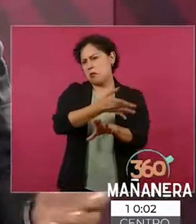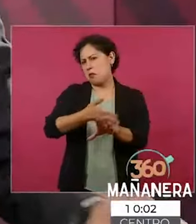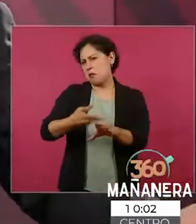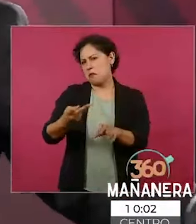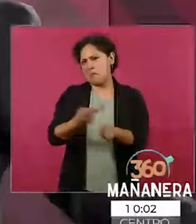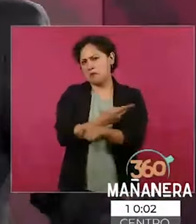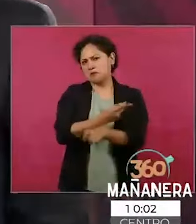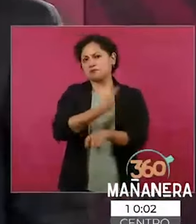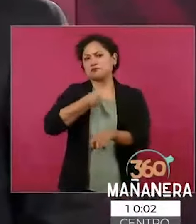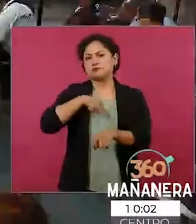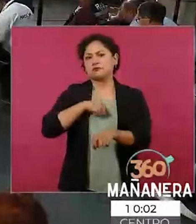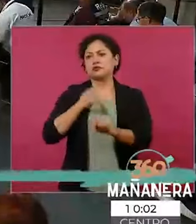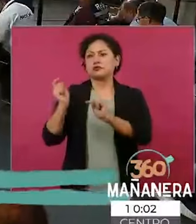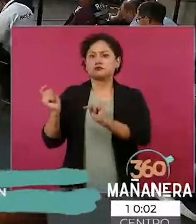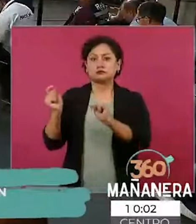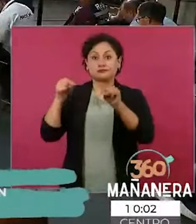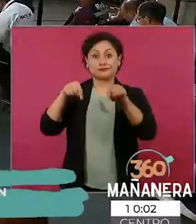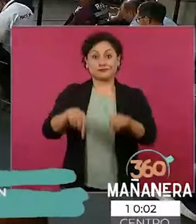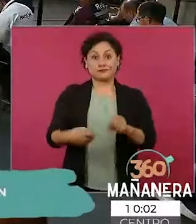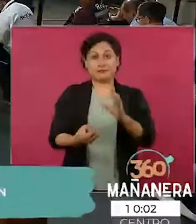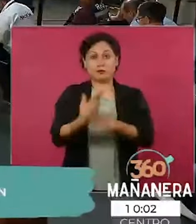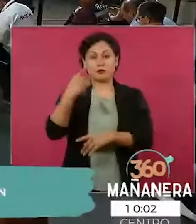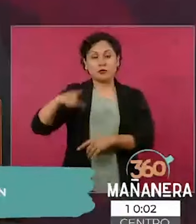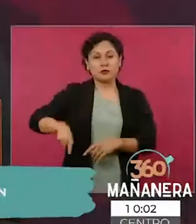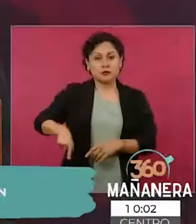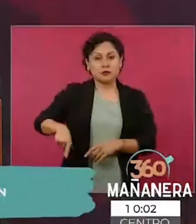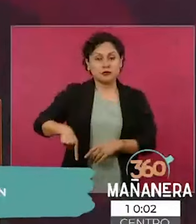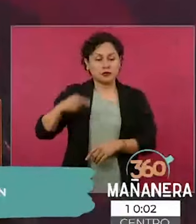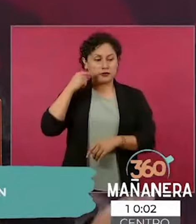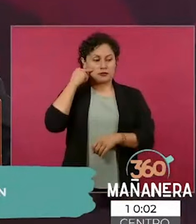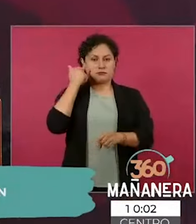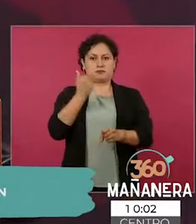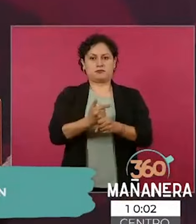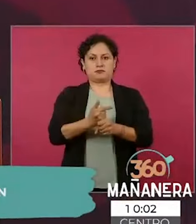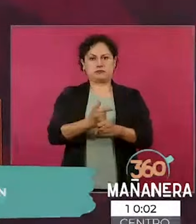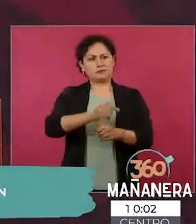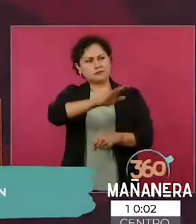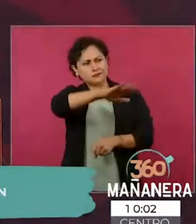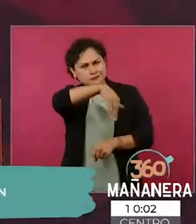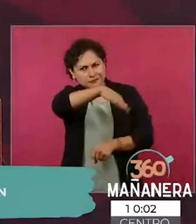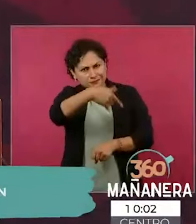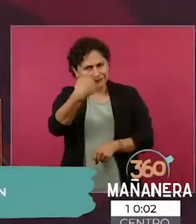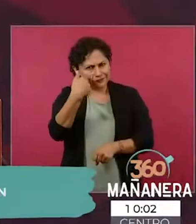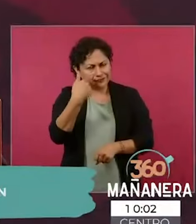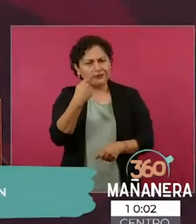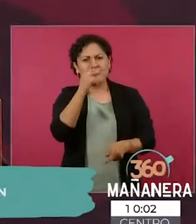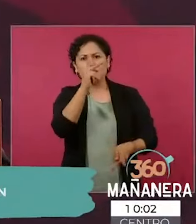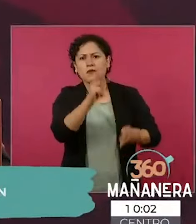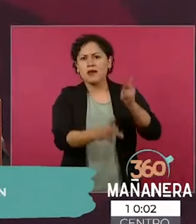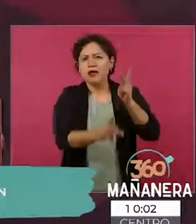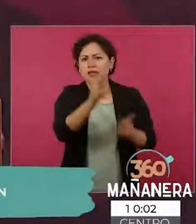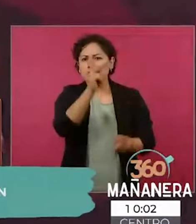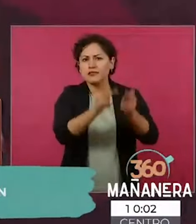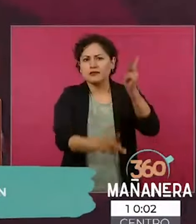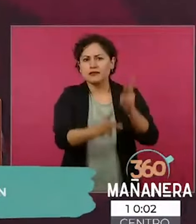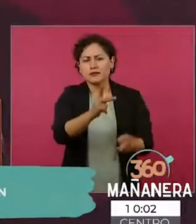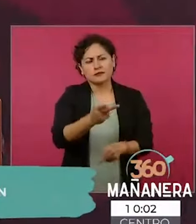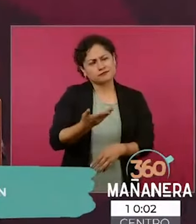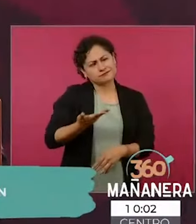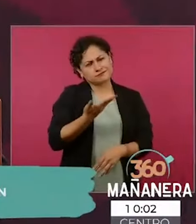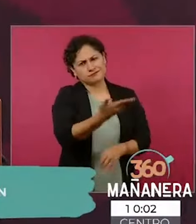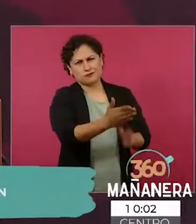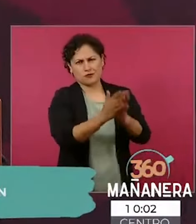hablamos con ellos y les pedimos que